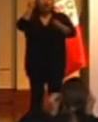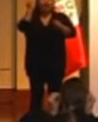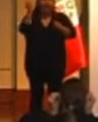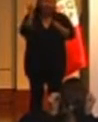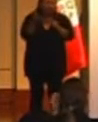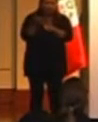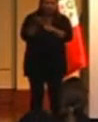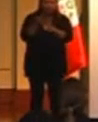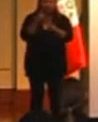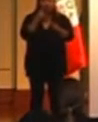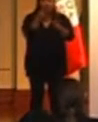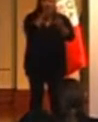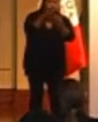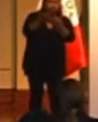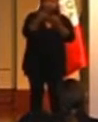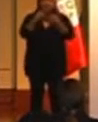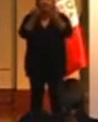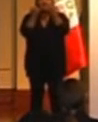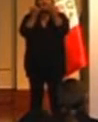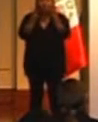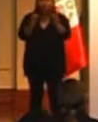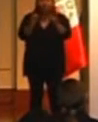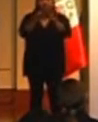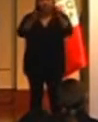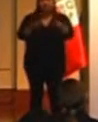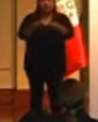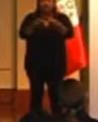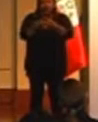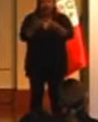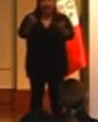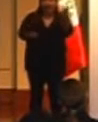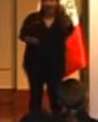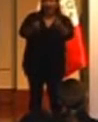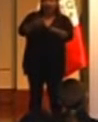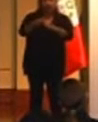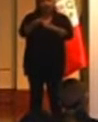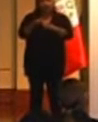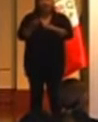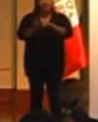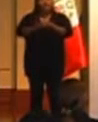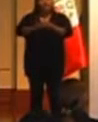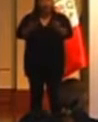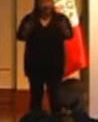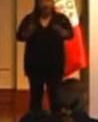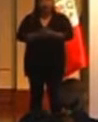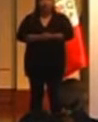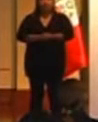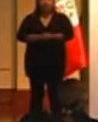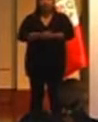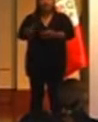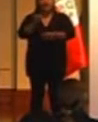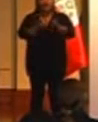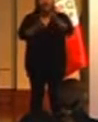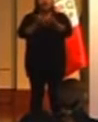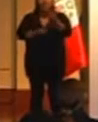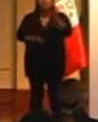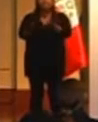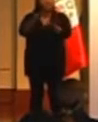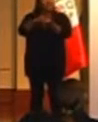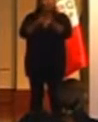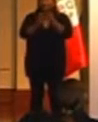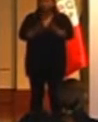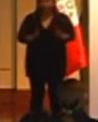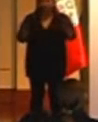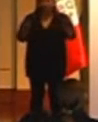radios, de tecnología en información, de vehículos, etcétera. Pero hay algo que es más importante, más